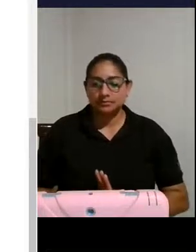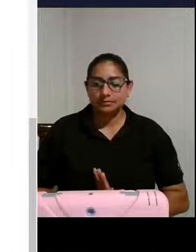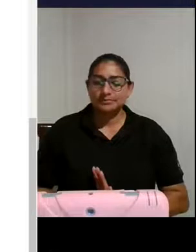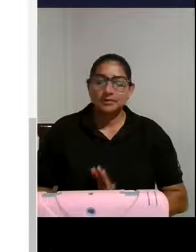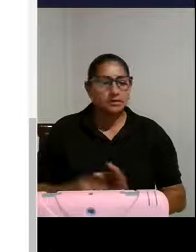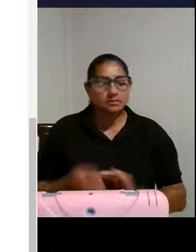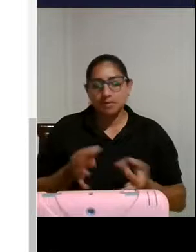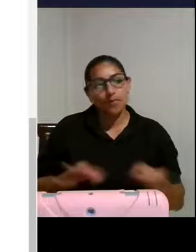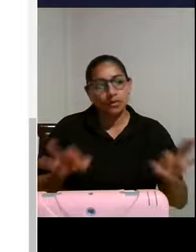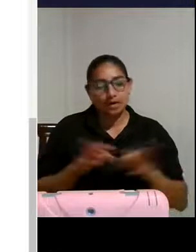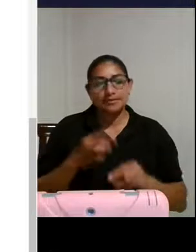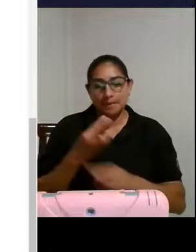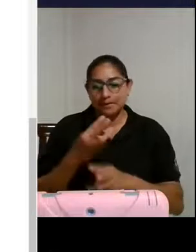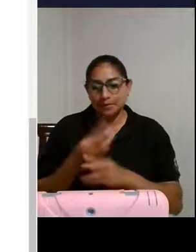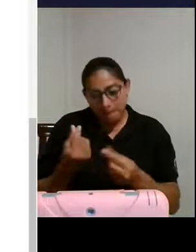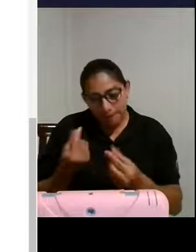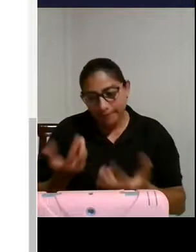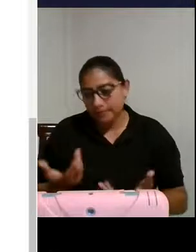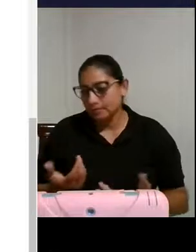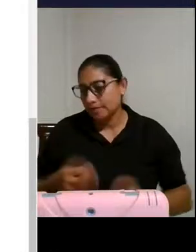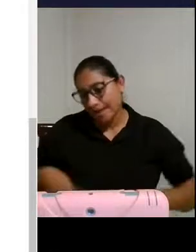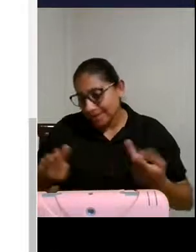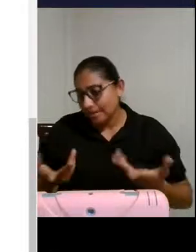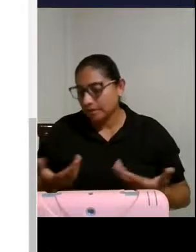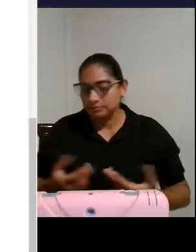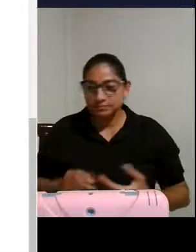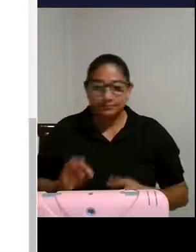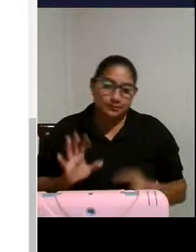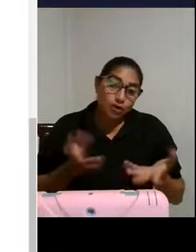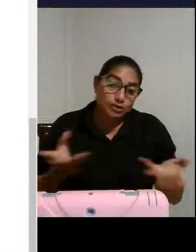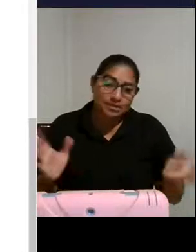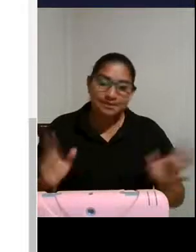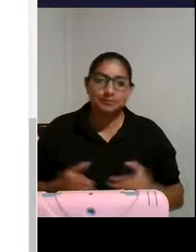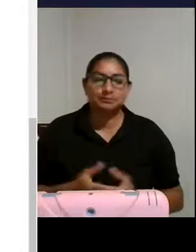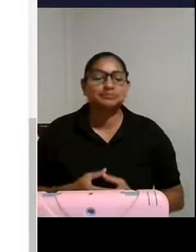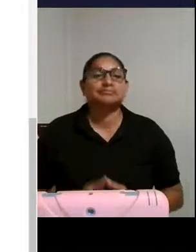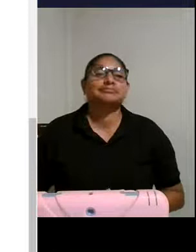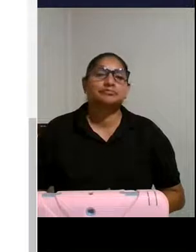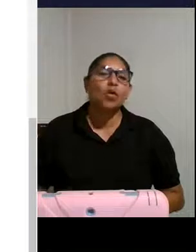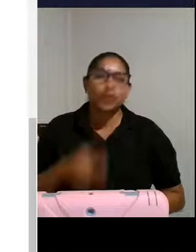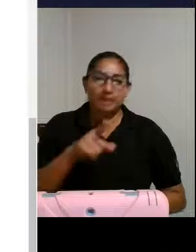la primera parte, que es el concepto de derivada como límite. Ok.